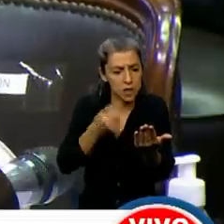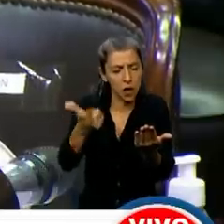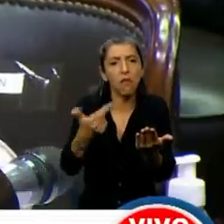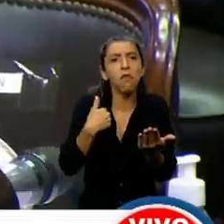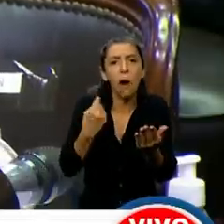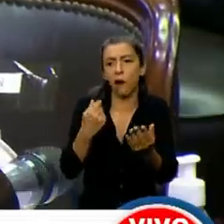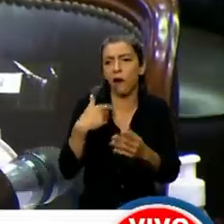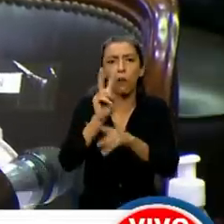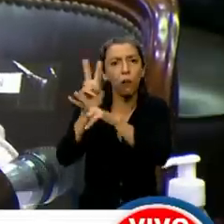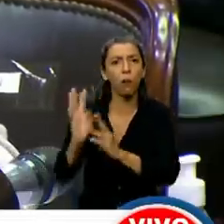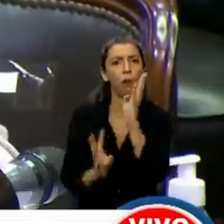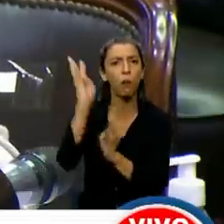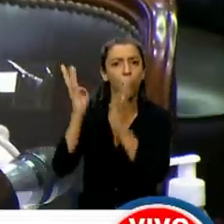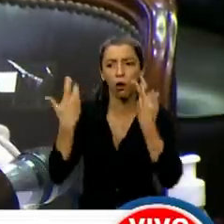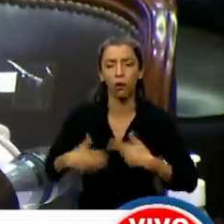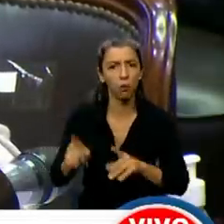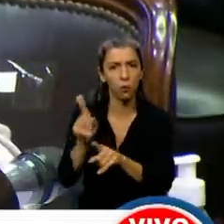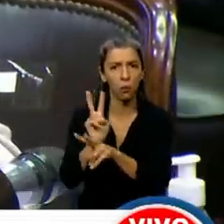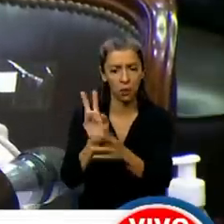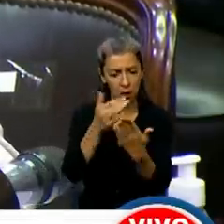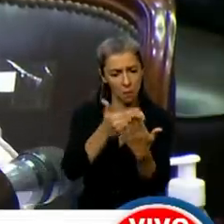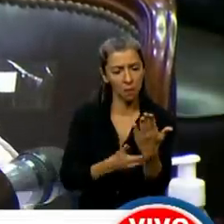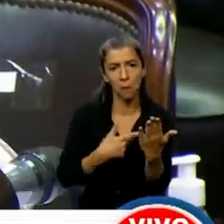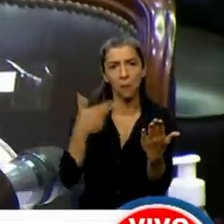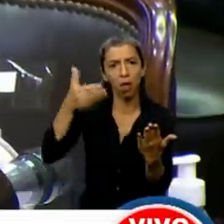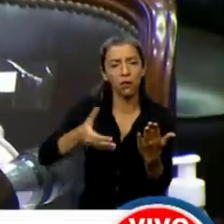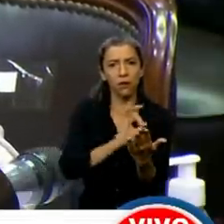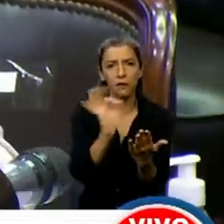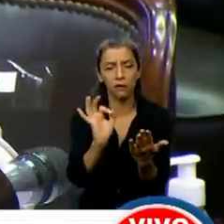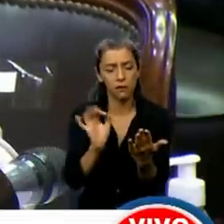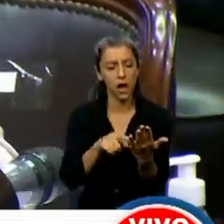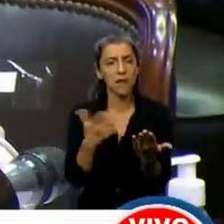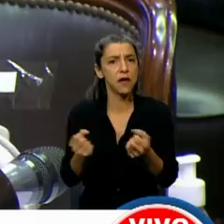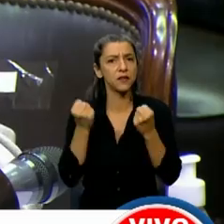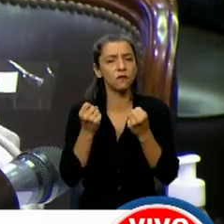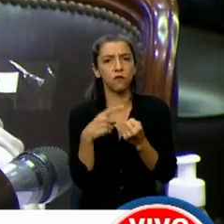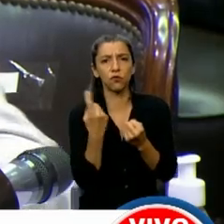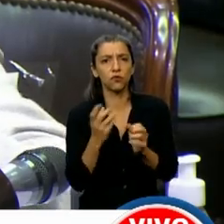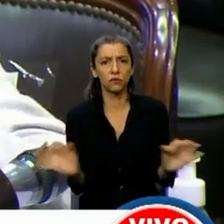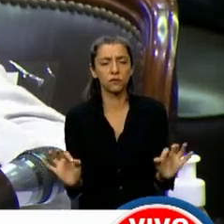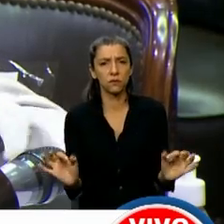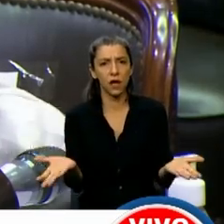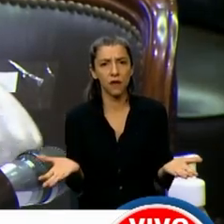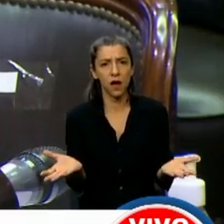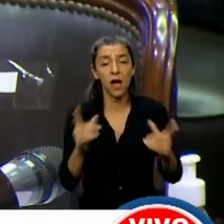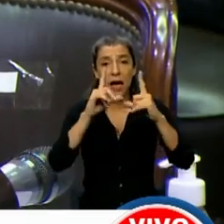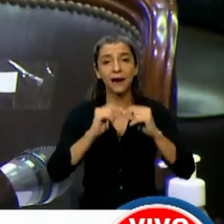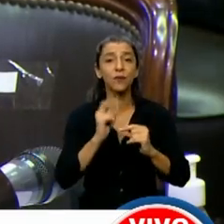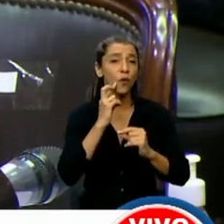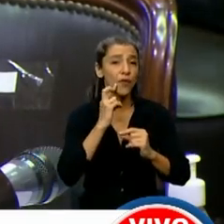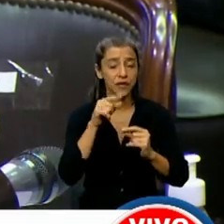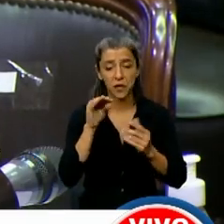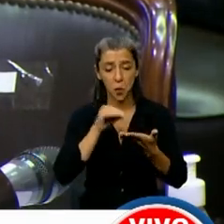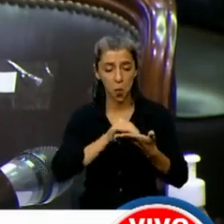ley de bosques nativos que son necesarios y no hicimos esfuerzos para mejorar esos recursos en el artículo 19